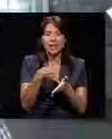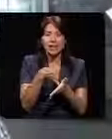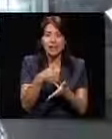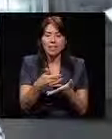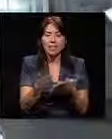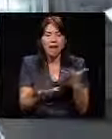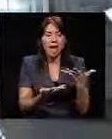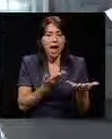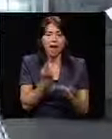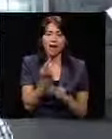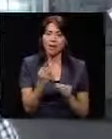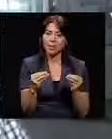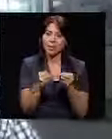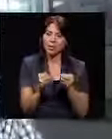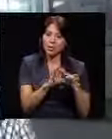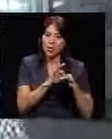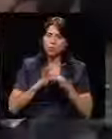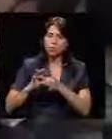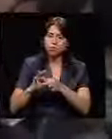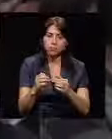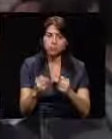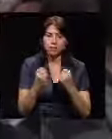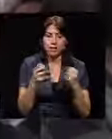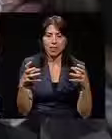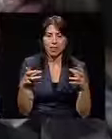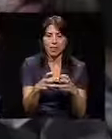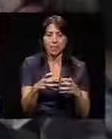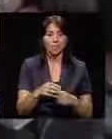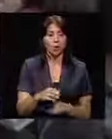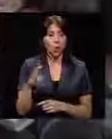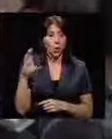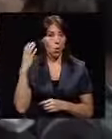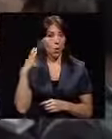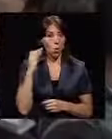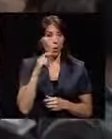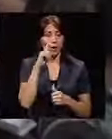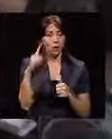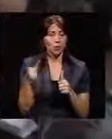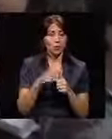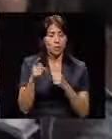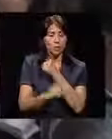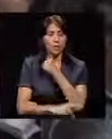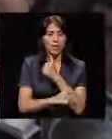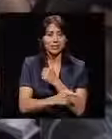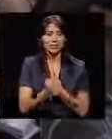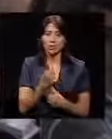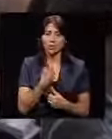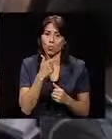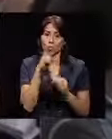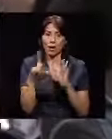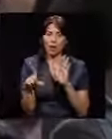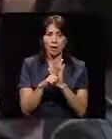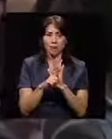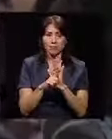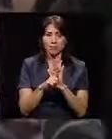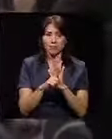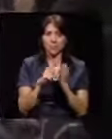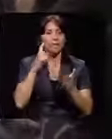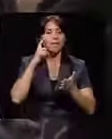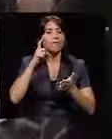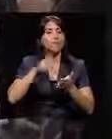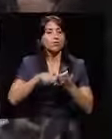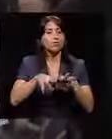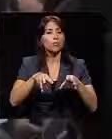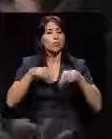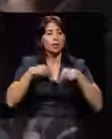debilidades, nos falta más unidad. Colombia fue uno de los primeros países en que pudo tener una ley